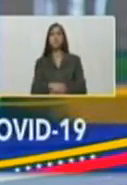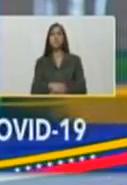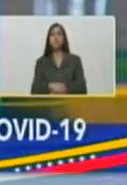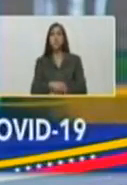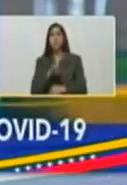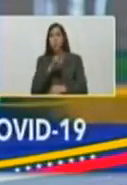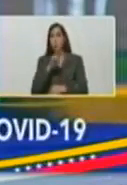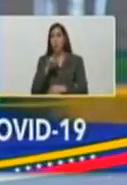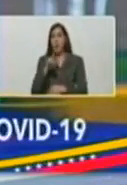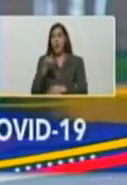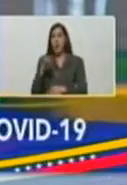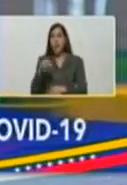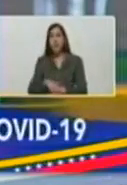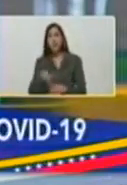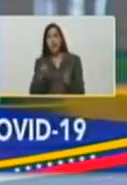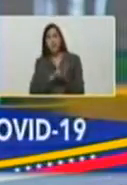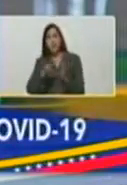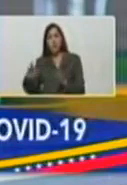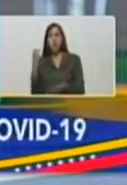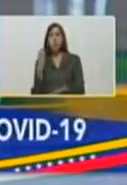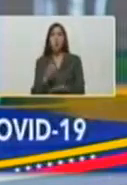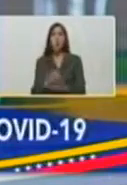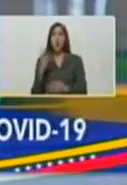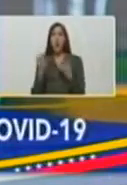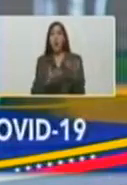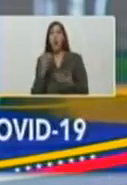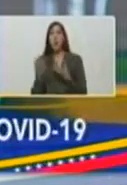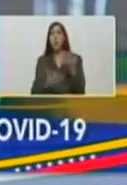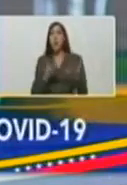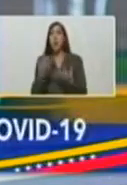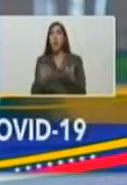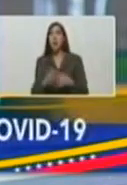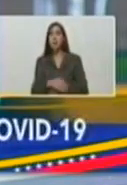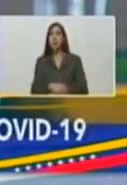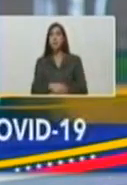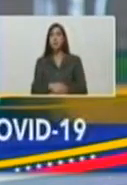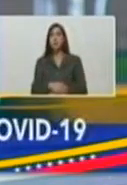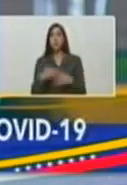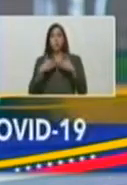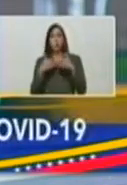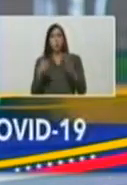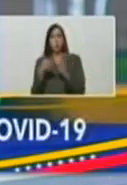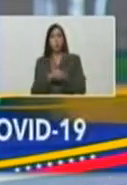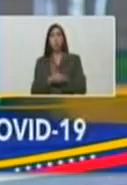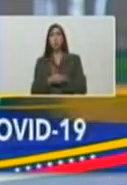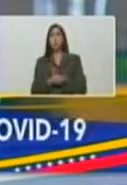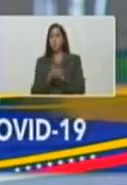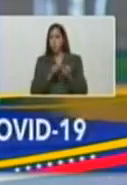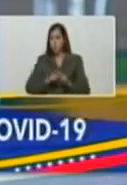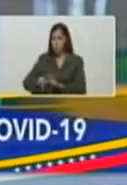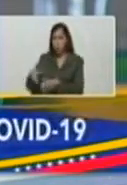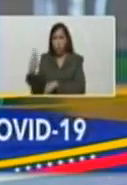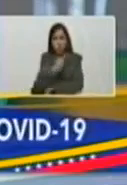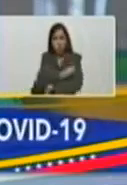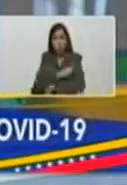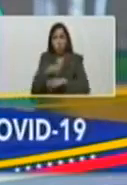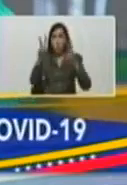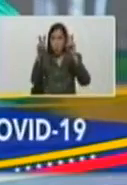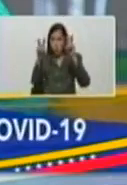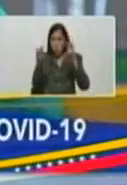Urdaneta, allá mis vecinos de la Candelaria. Allá están en la apertura de un nuevo centro de vacunación